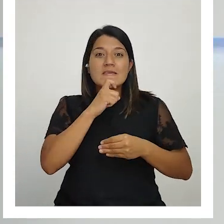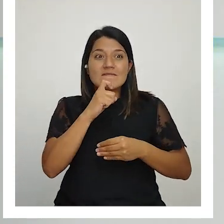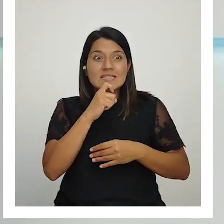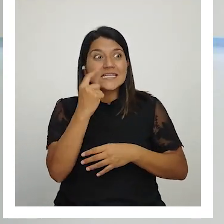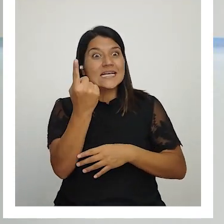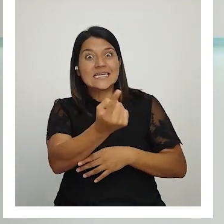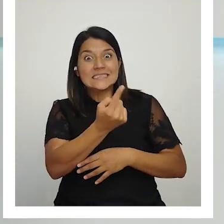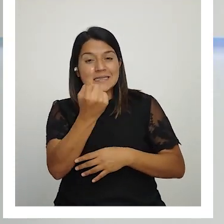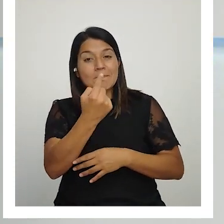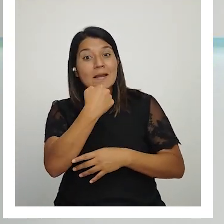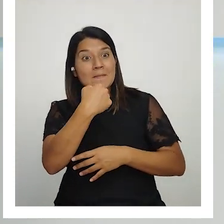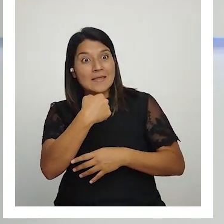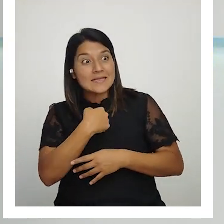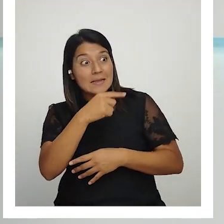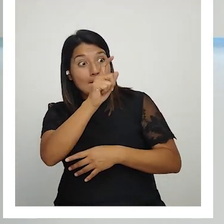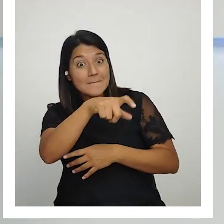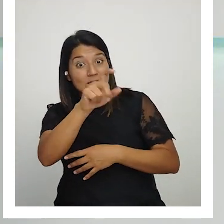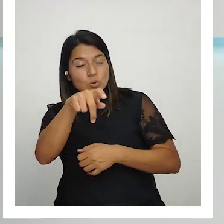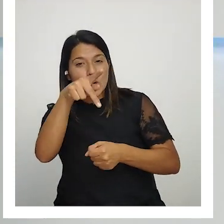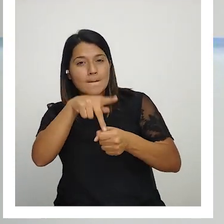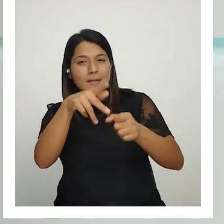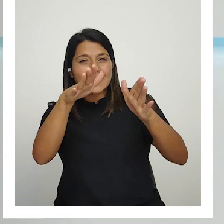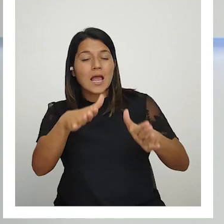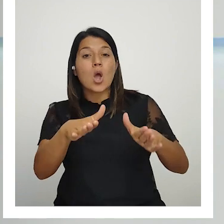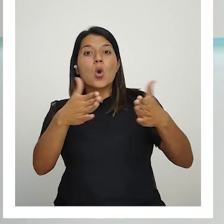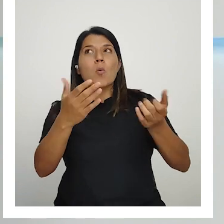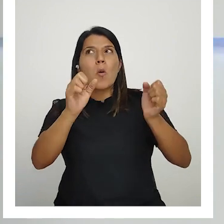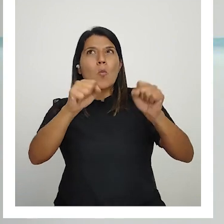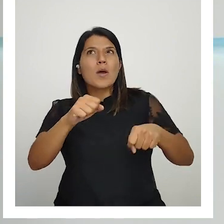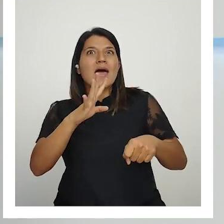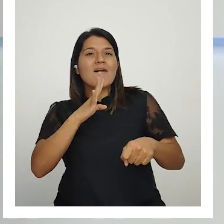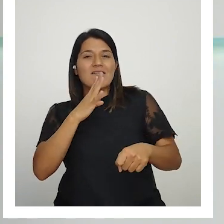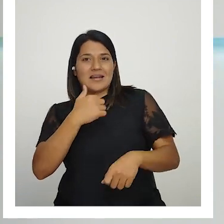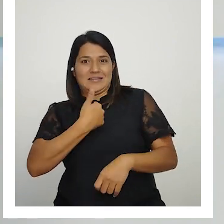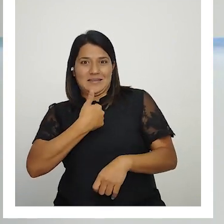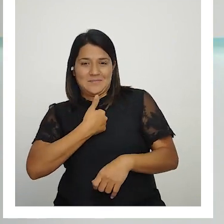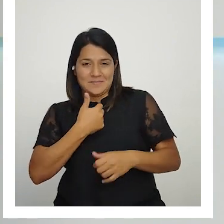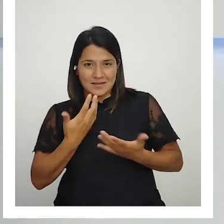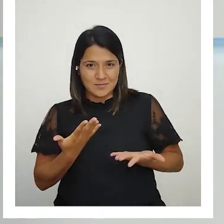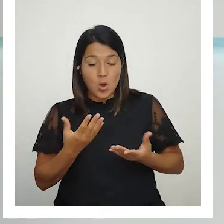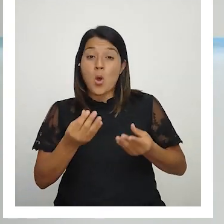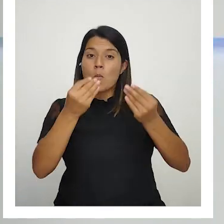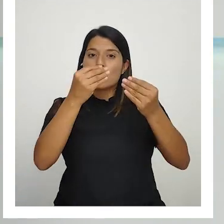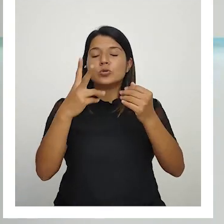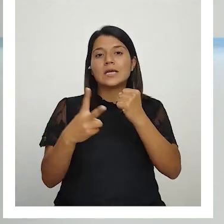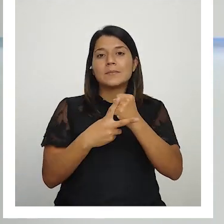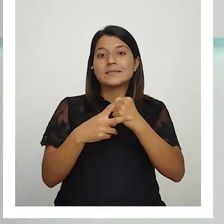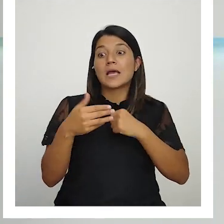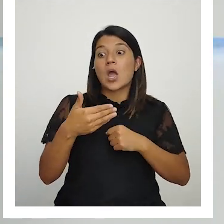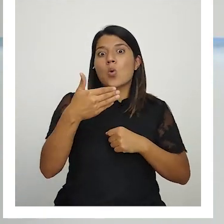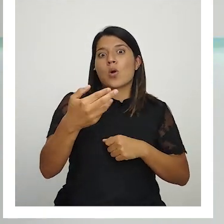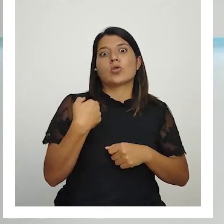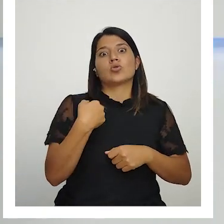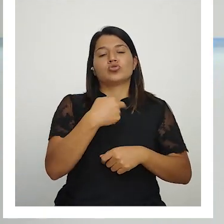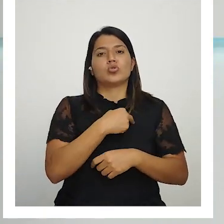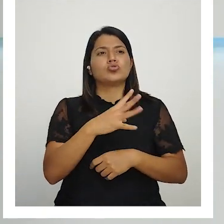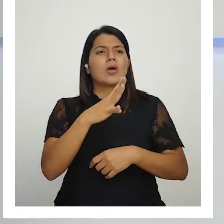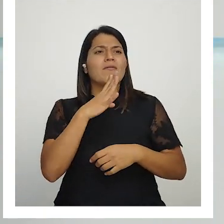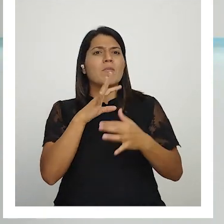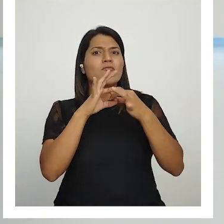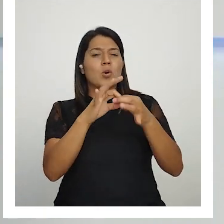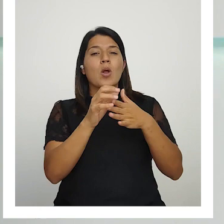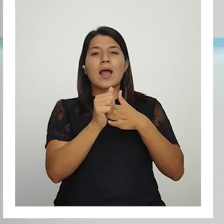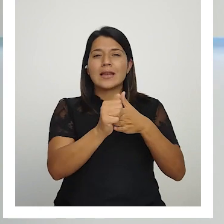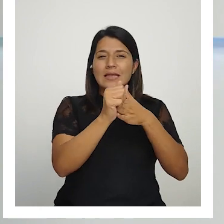los y las becarias es cómo poder hablar de ellos mismos, ¿verdad? Muchas veces cuando hablamos de la parte de